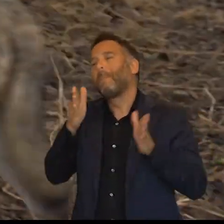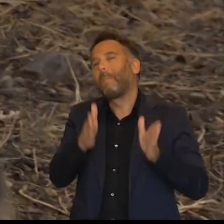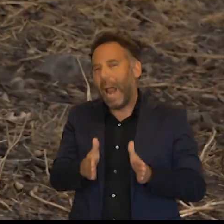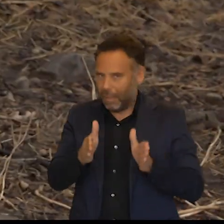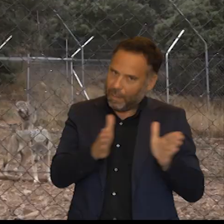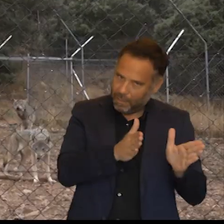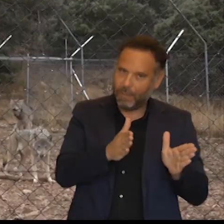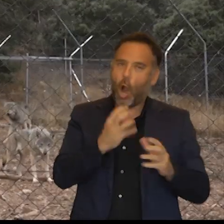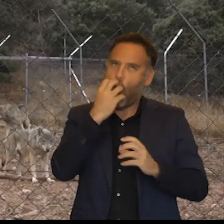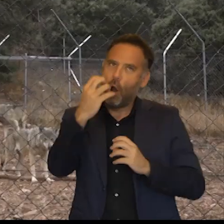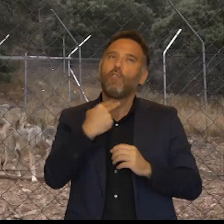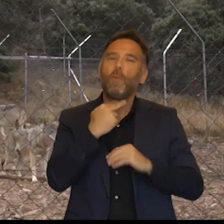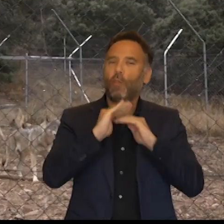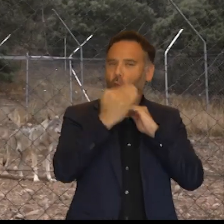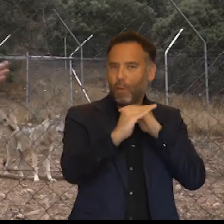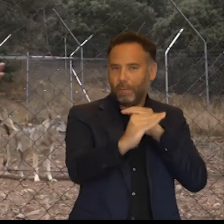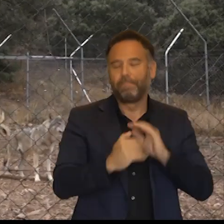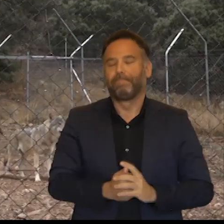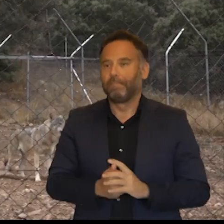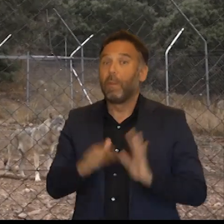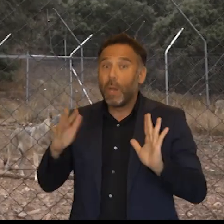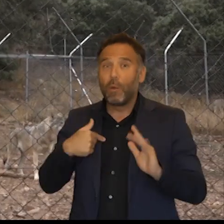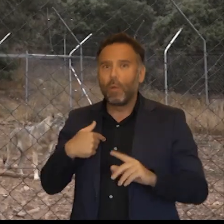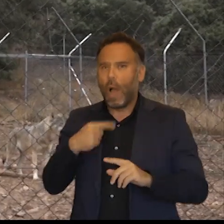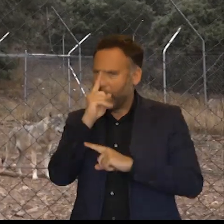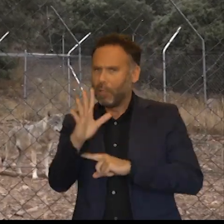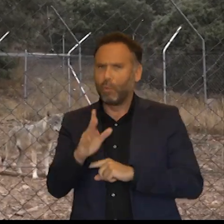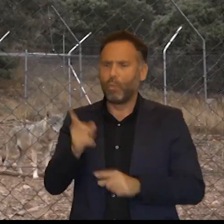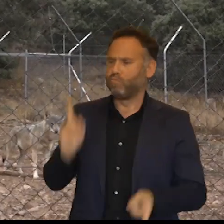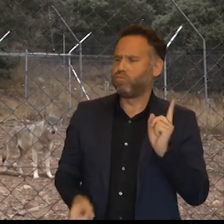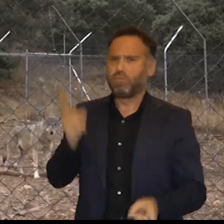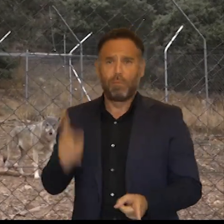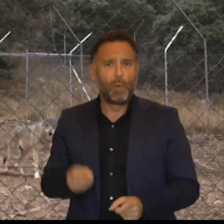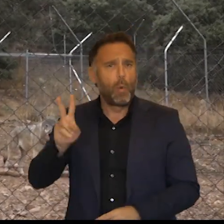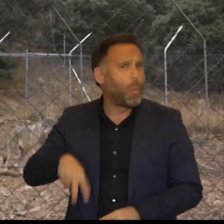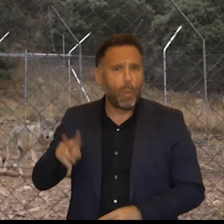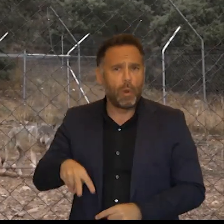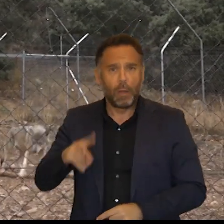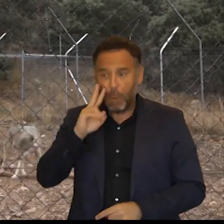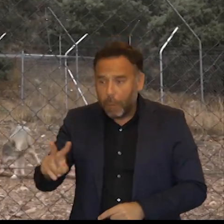No, es que claro, yo nunca soy dominante. Lo has visto, que no vienen en sumiso, ¿no?